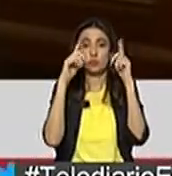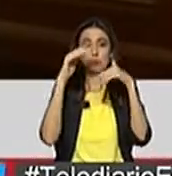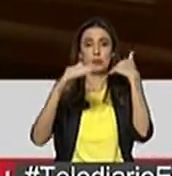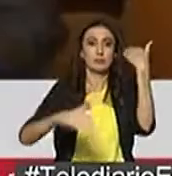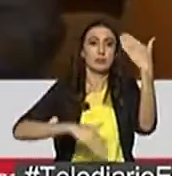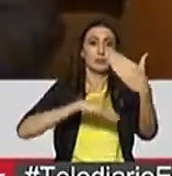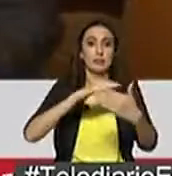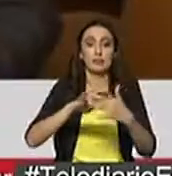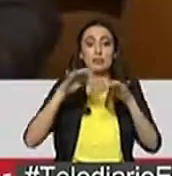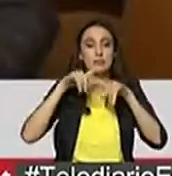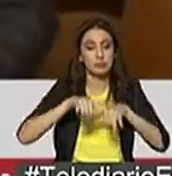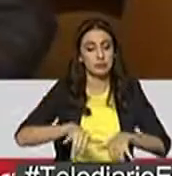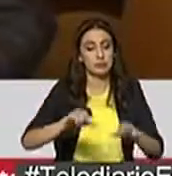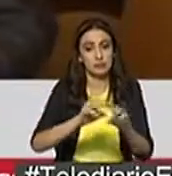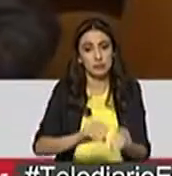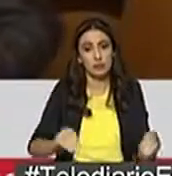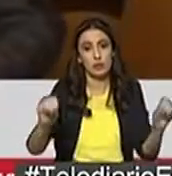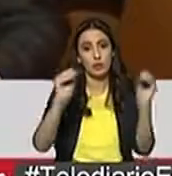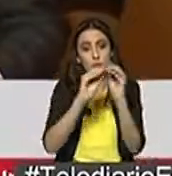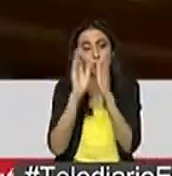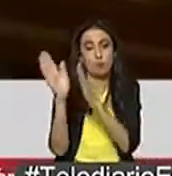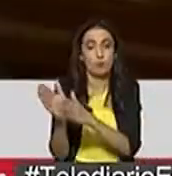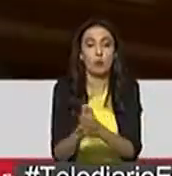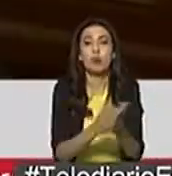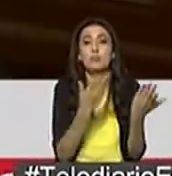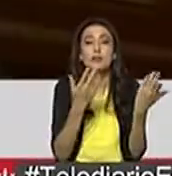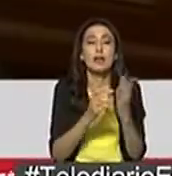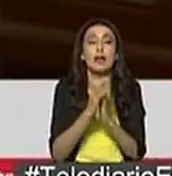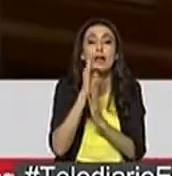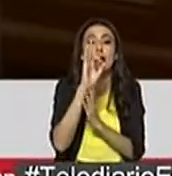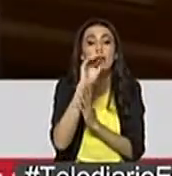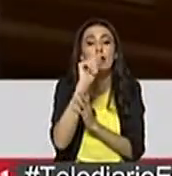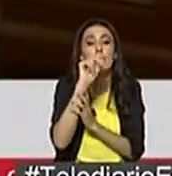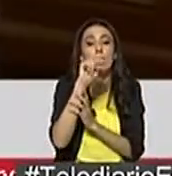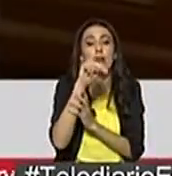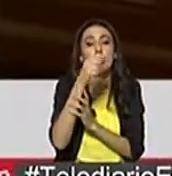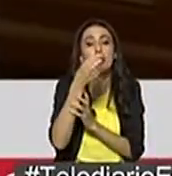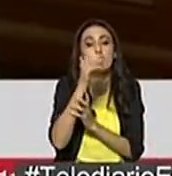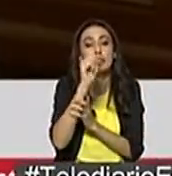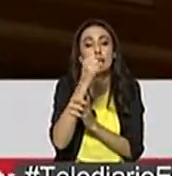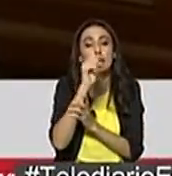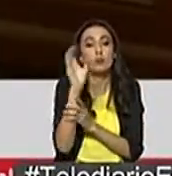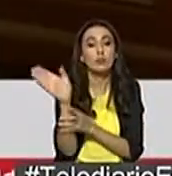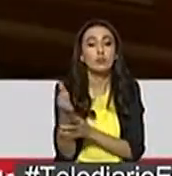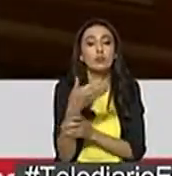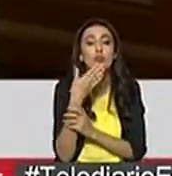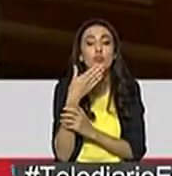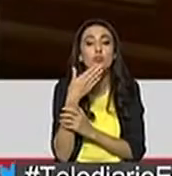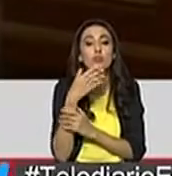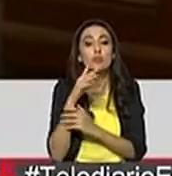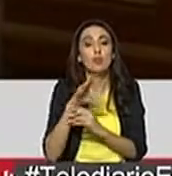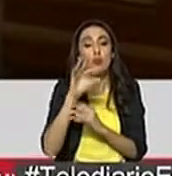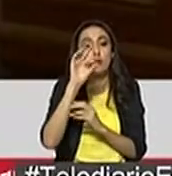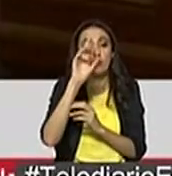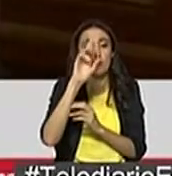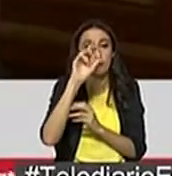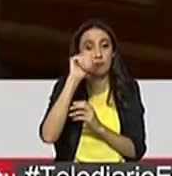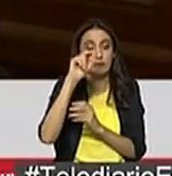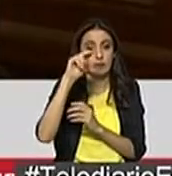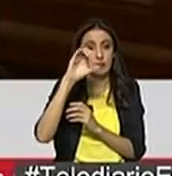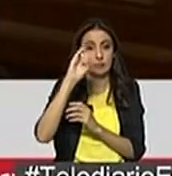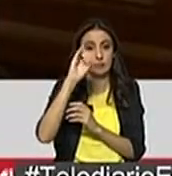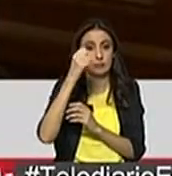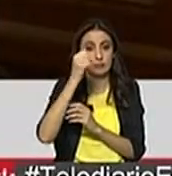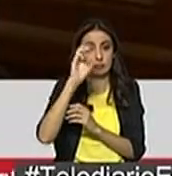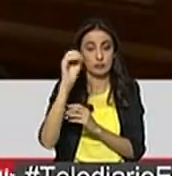puede faltar. Vamos a interpretar tangos cuencanos, ellos en obra de Francisco Paredes Herrera, y así como